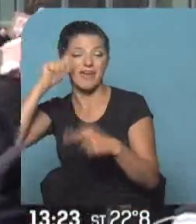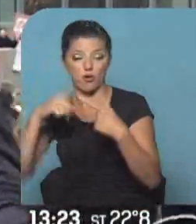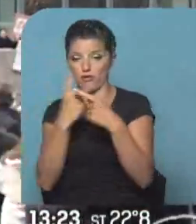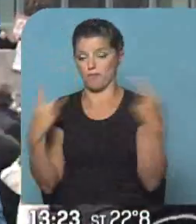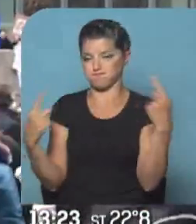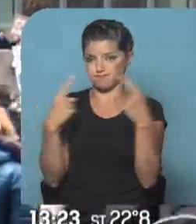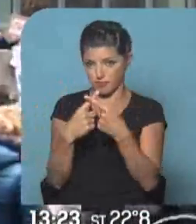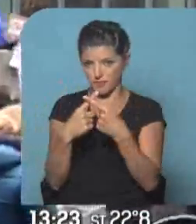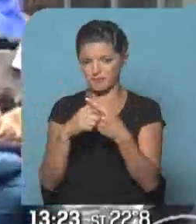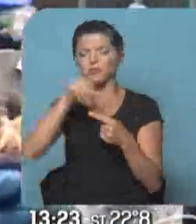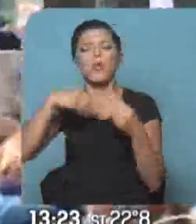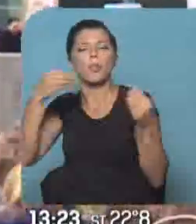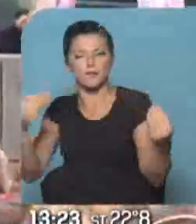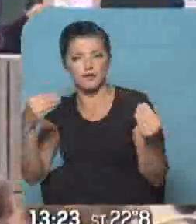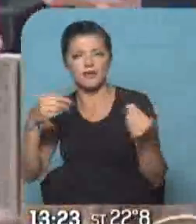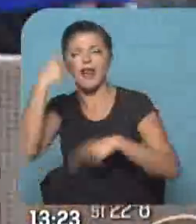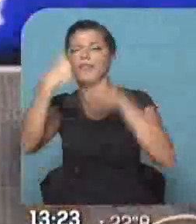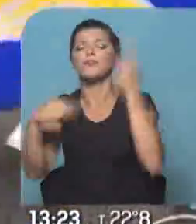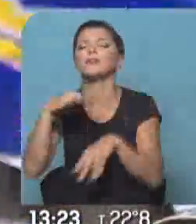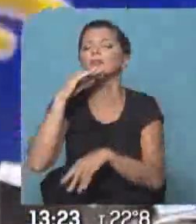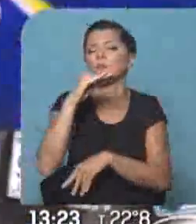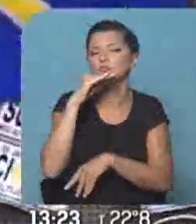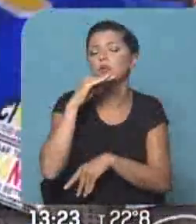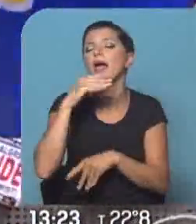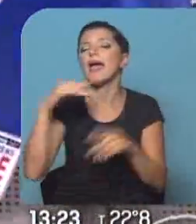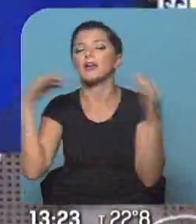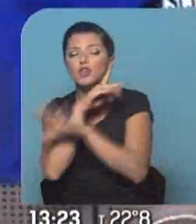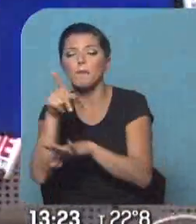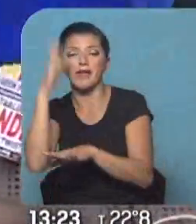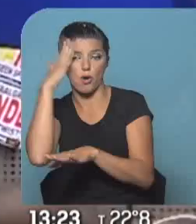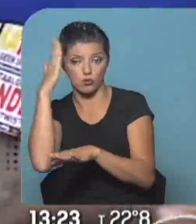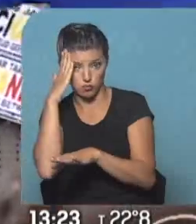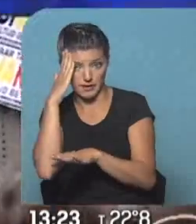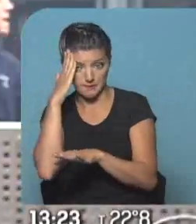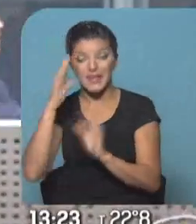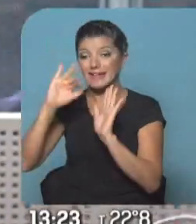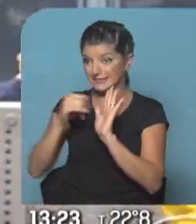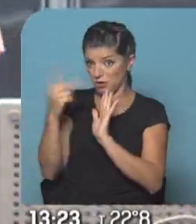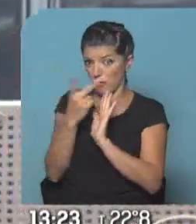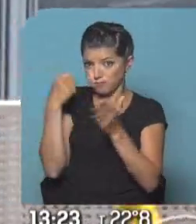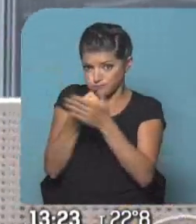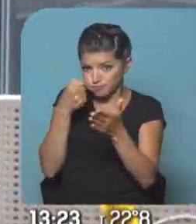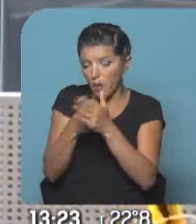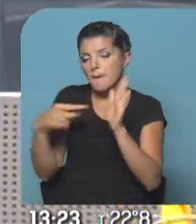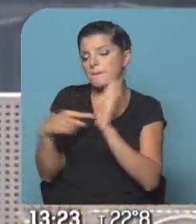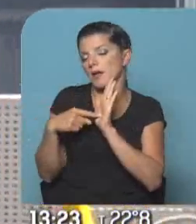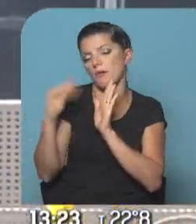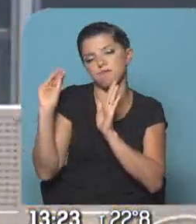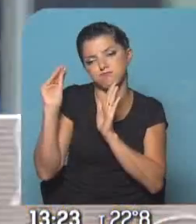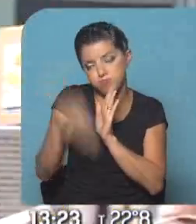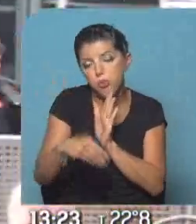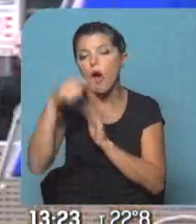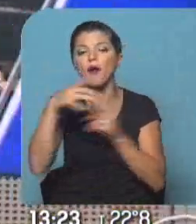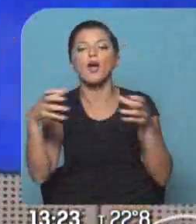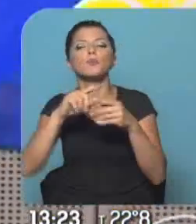diferencias lingüísticas, sociales y económicas que existen entre ambas. Si bien hubo conatos separatistas, estos no prosperaron y actualmente la nueva